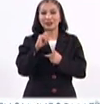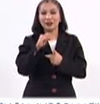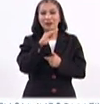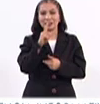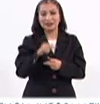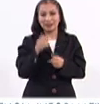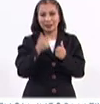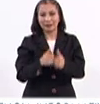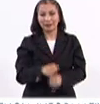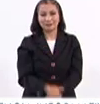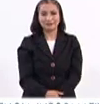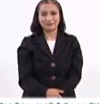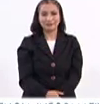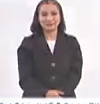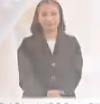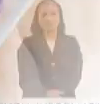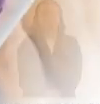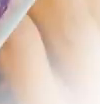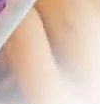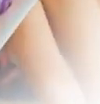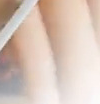más en Interfaz, no se lo pierdan.